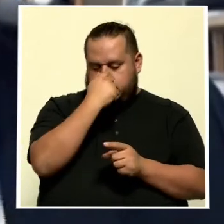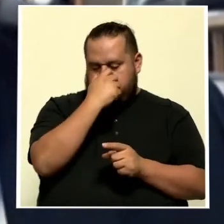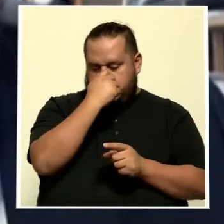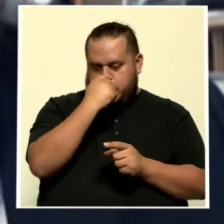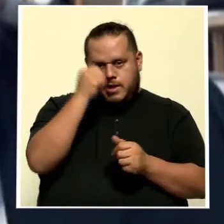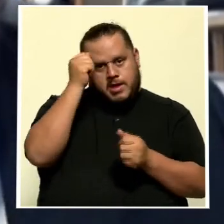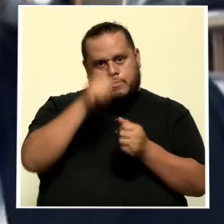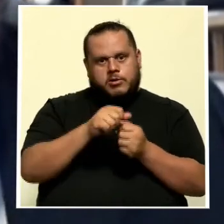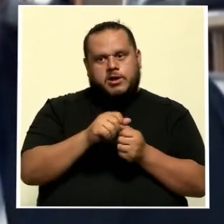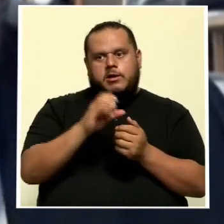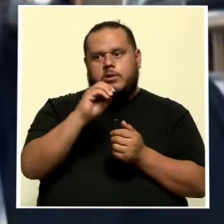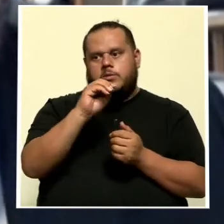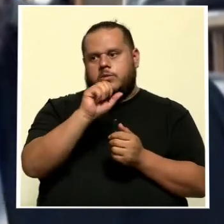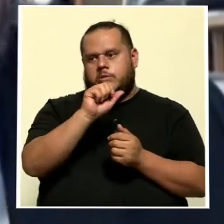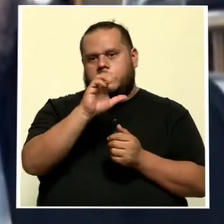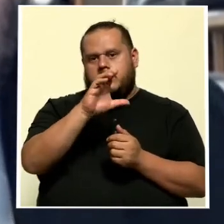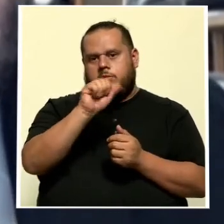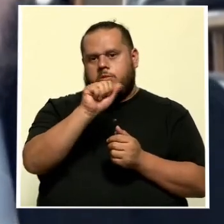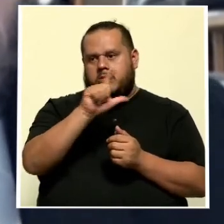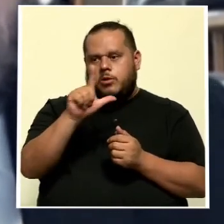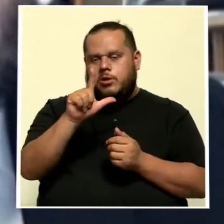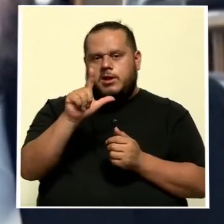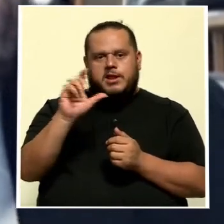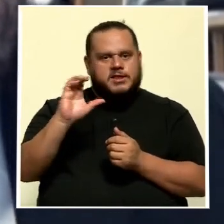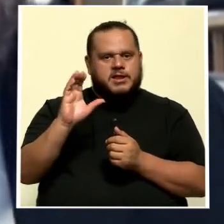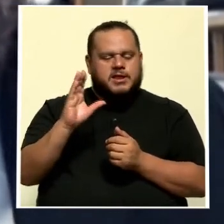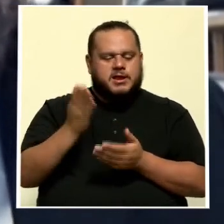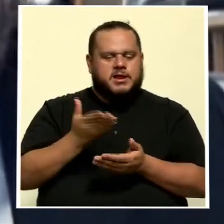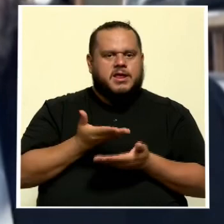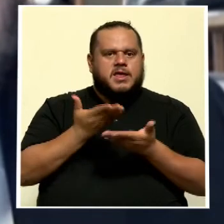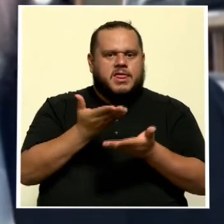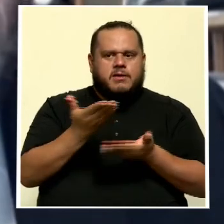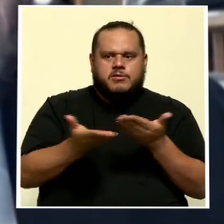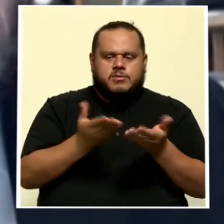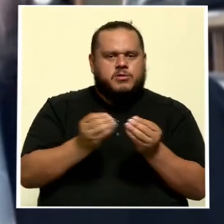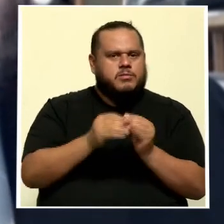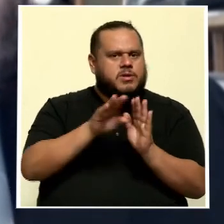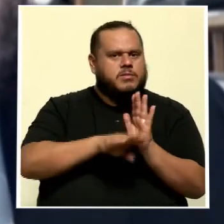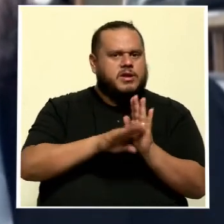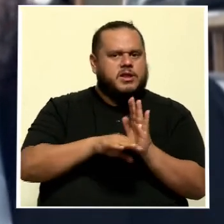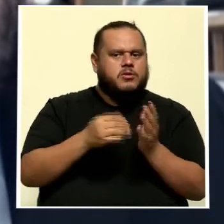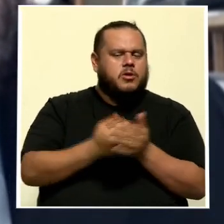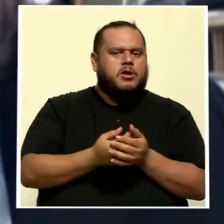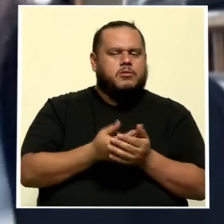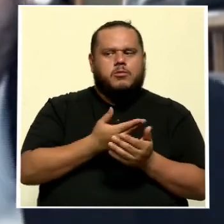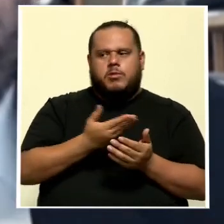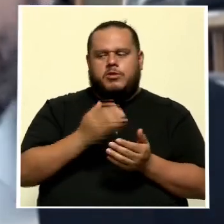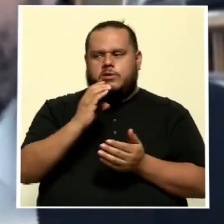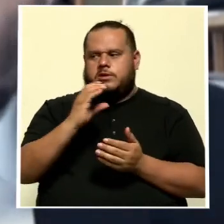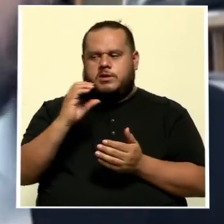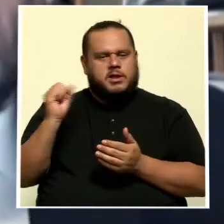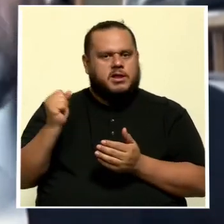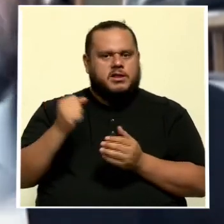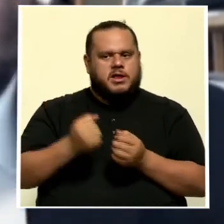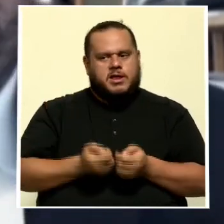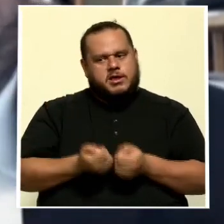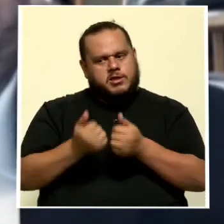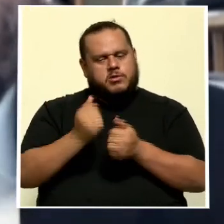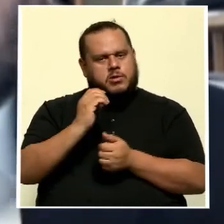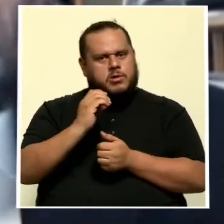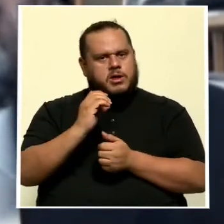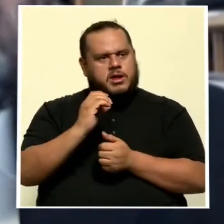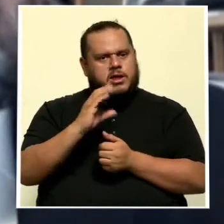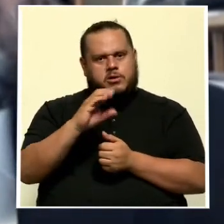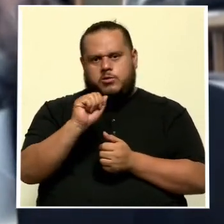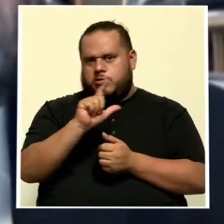un call center que daba servicios mucho más baratos que lo que ha hecho la Caja cuando quitó los call centers. Entonces nosotros hablamos de tercerizar